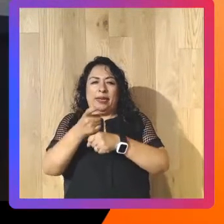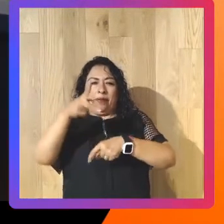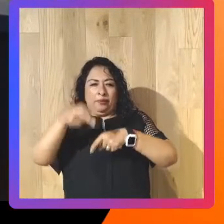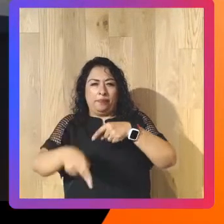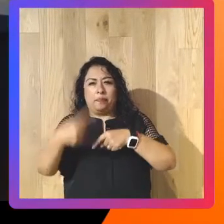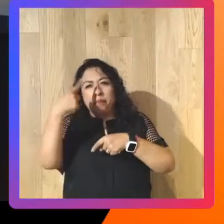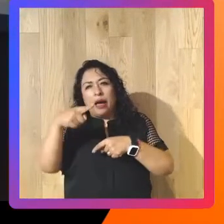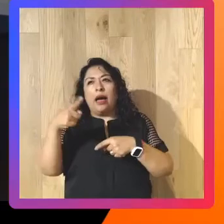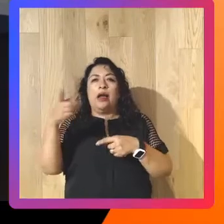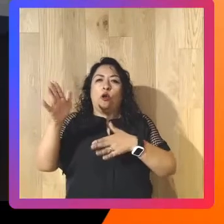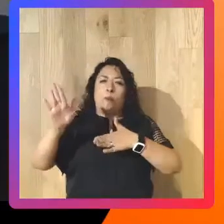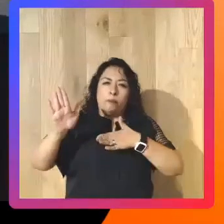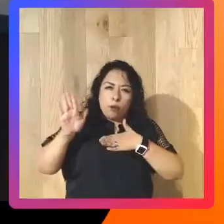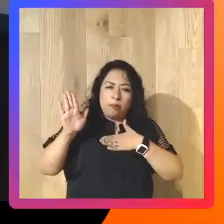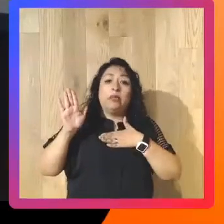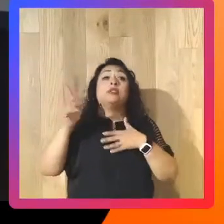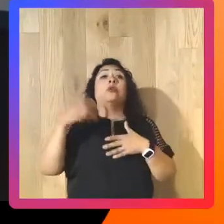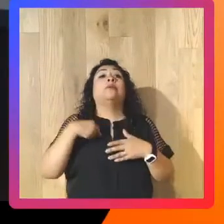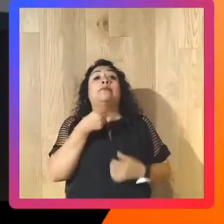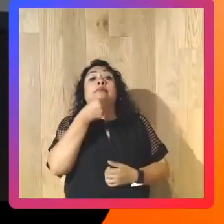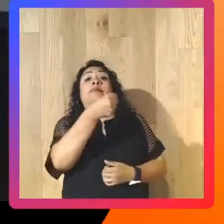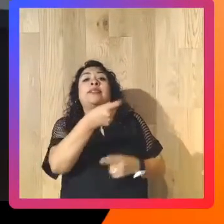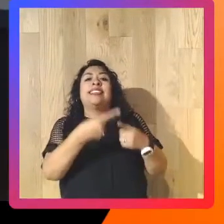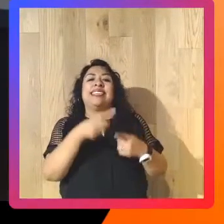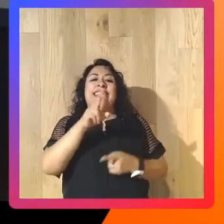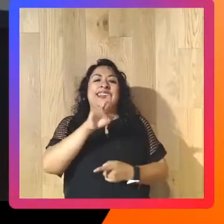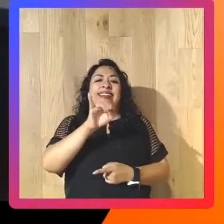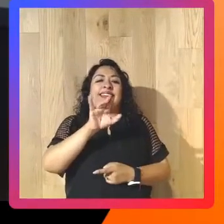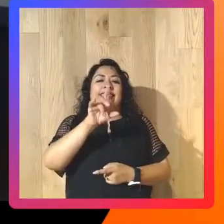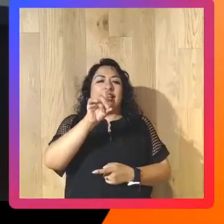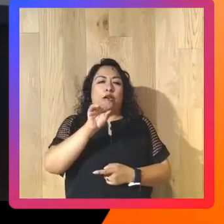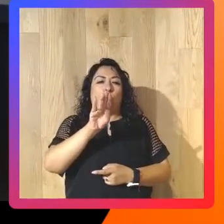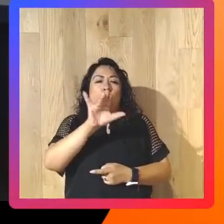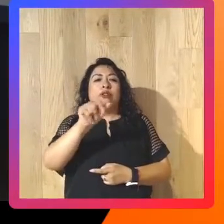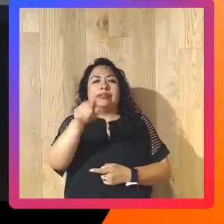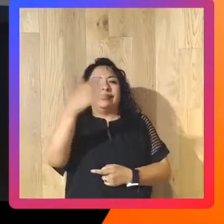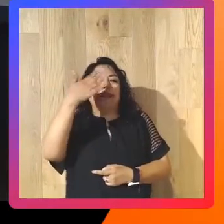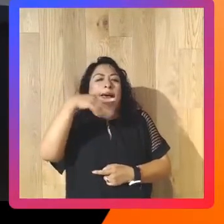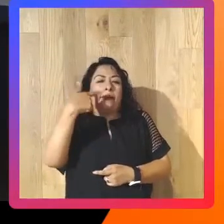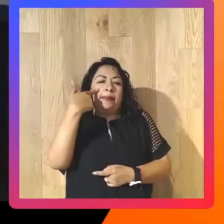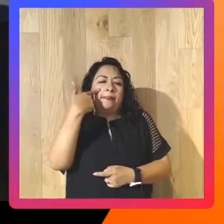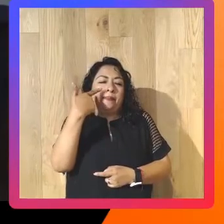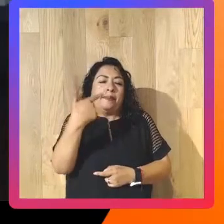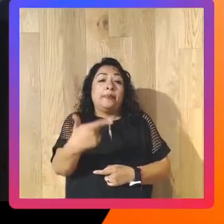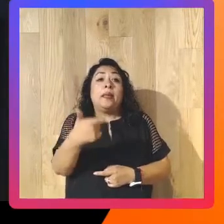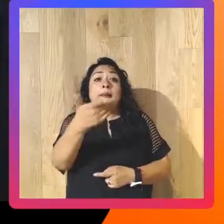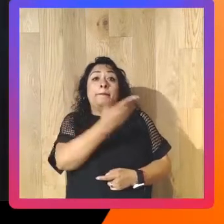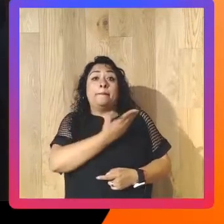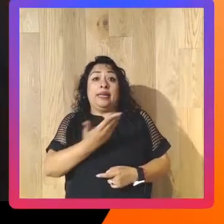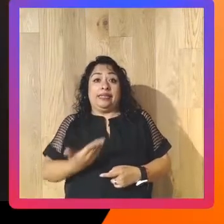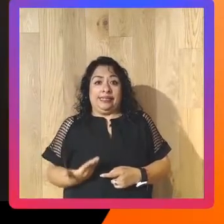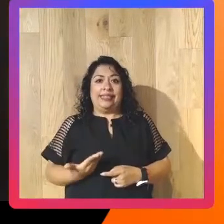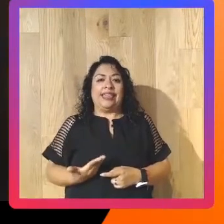de pronunciamiento y compromiso, le doy la palabra a Ricardo Bucio Mújica, que como ustedes ya bien saben, es el